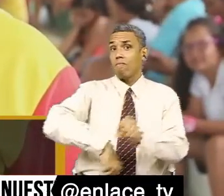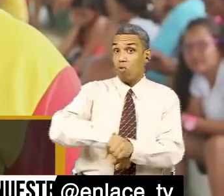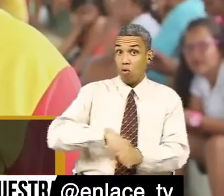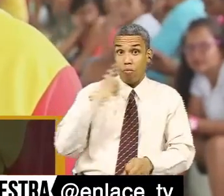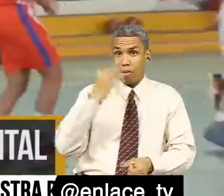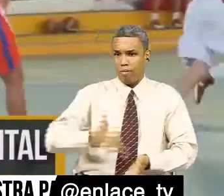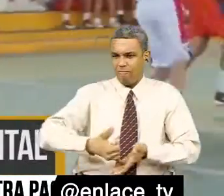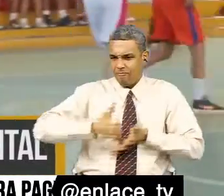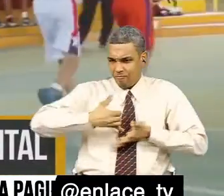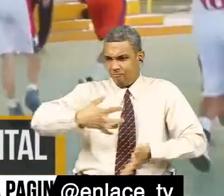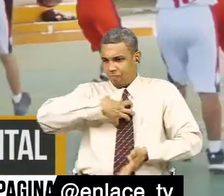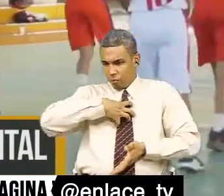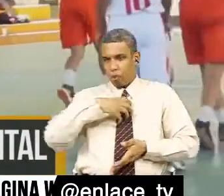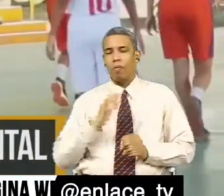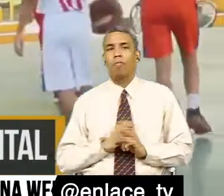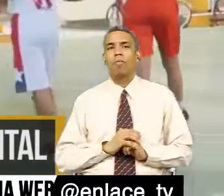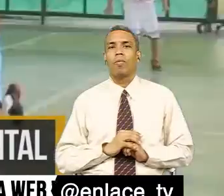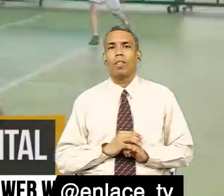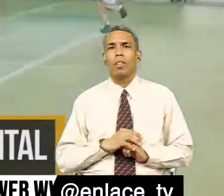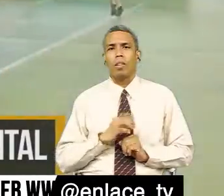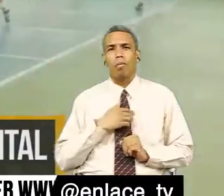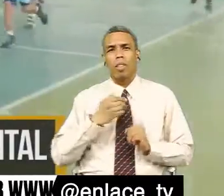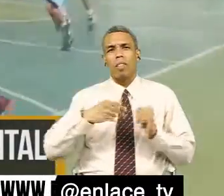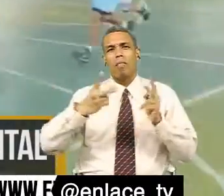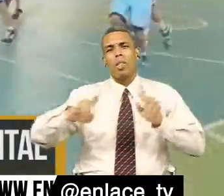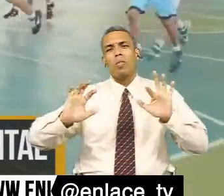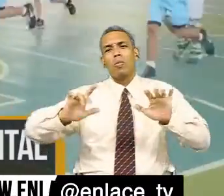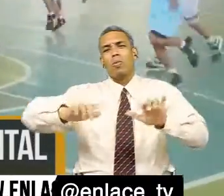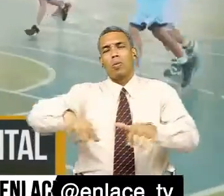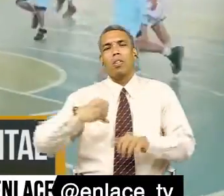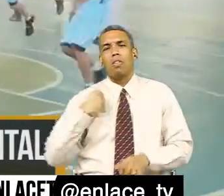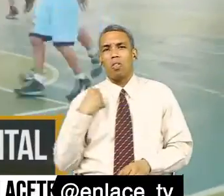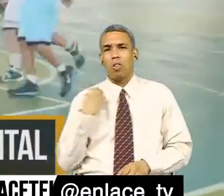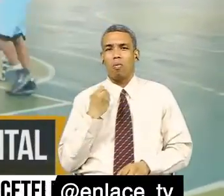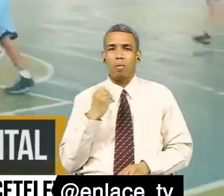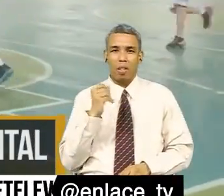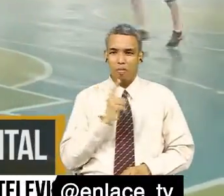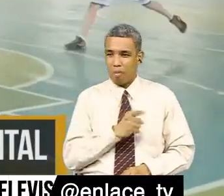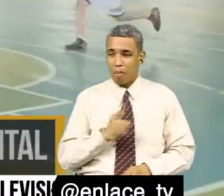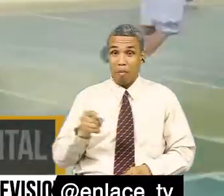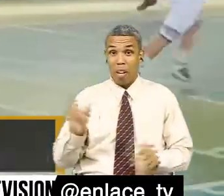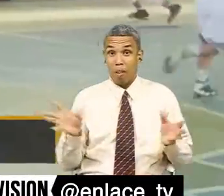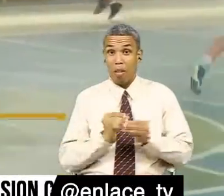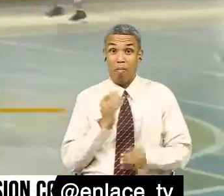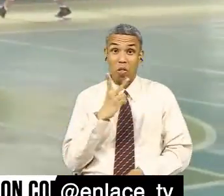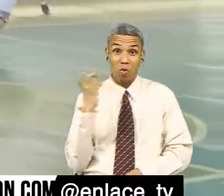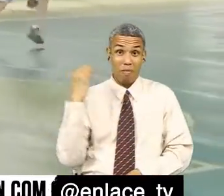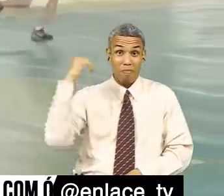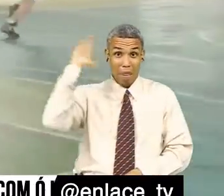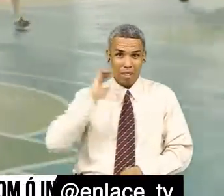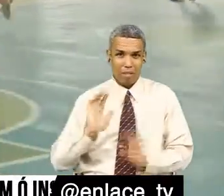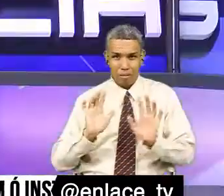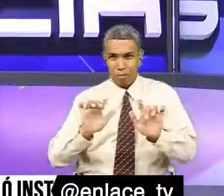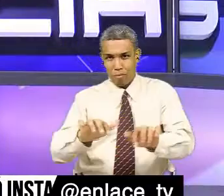sus categorías. Fueron más de 200 los jóvenes que participaron en este Zonal Departamental Intercolegiado 2016.